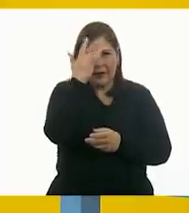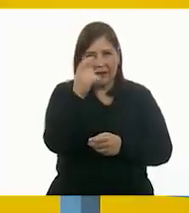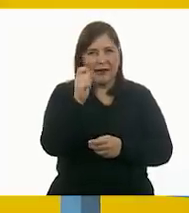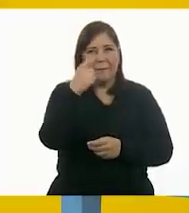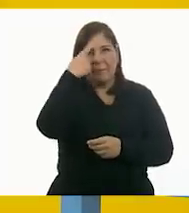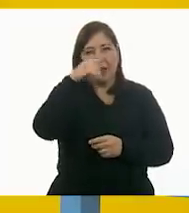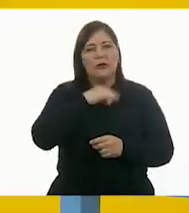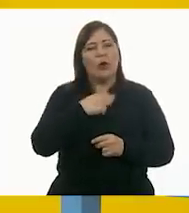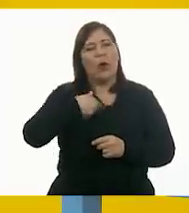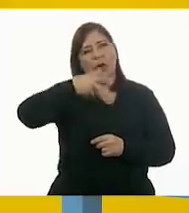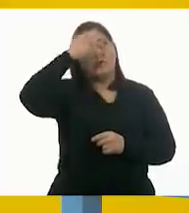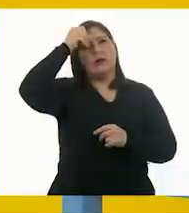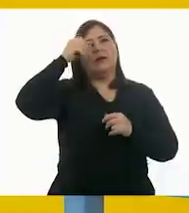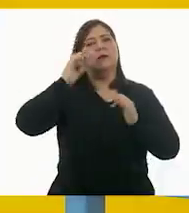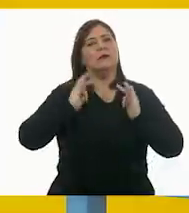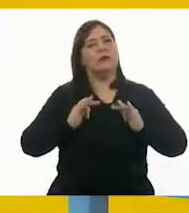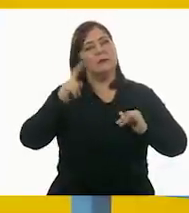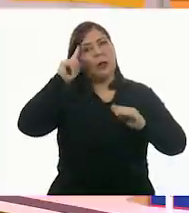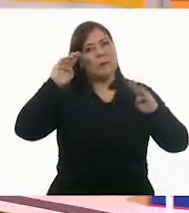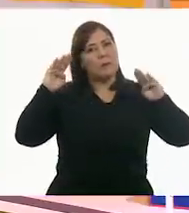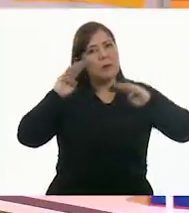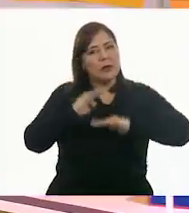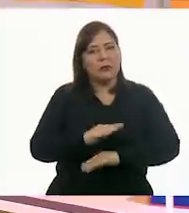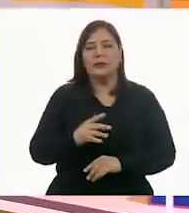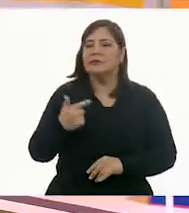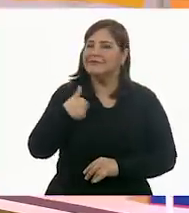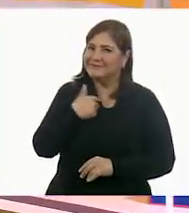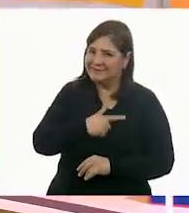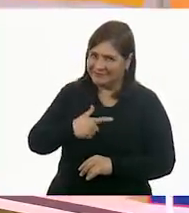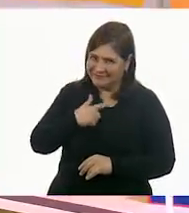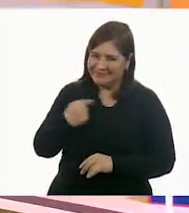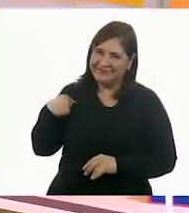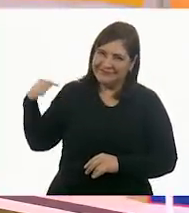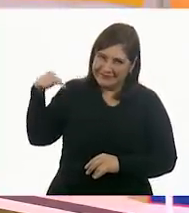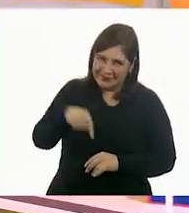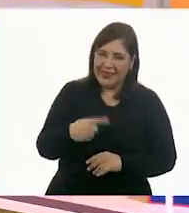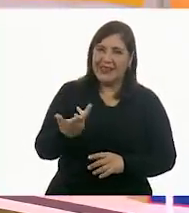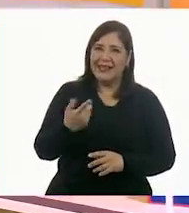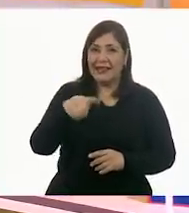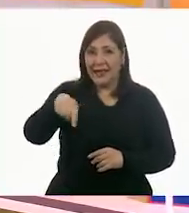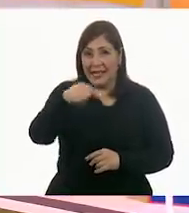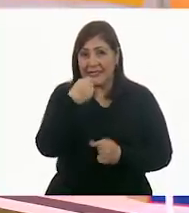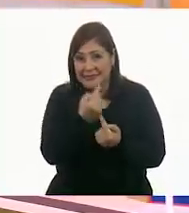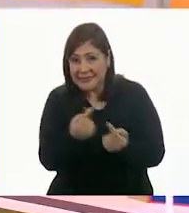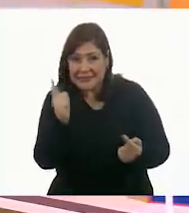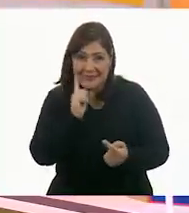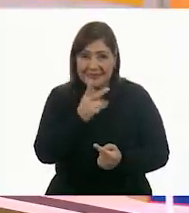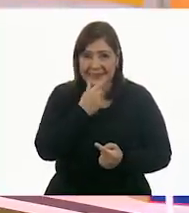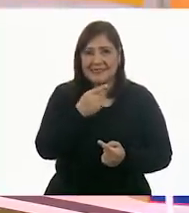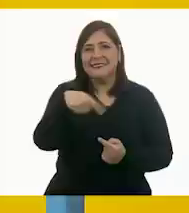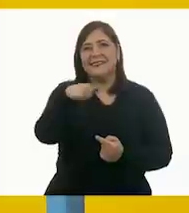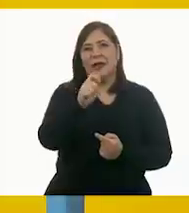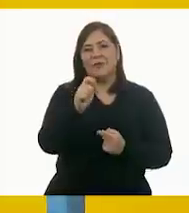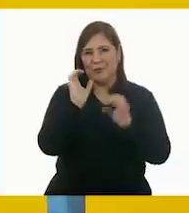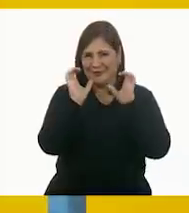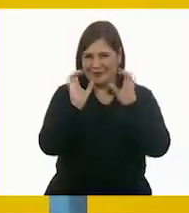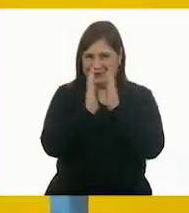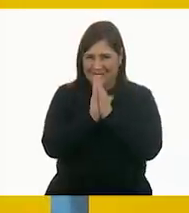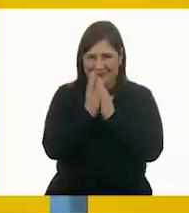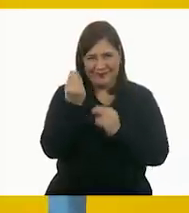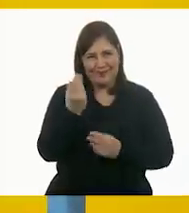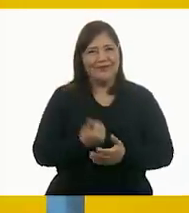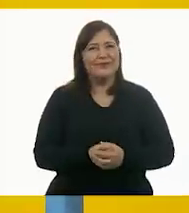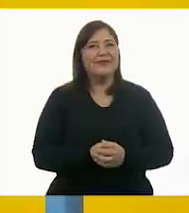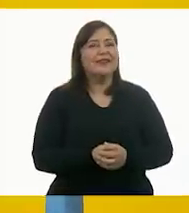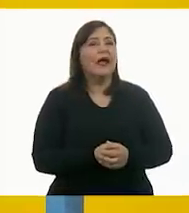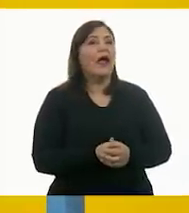aprender a calmarnos. Muy bien, a mí me dio mucho gusto estar con ustedes. Niños y niñas, cuídense mucho. Hemos terminado